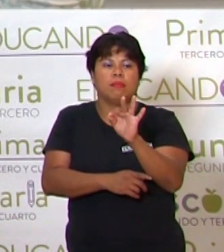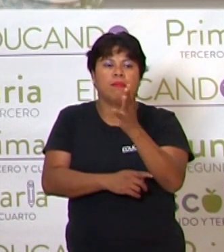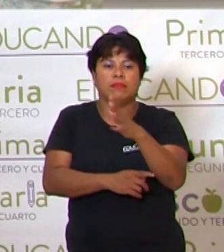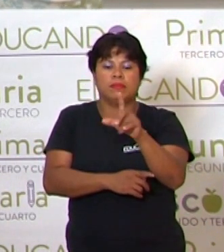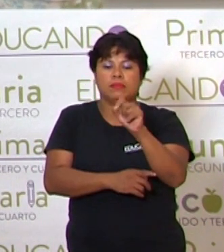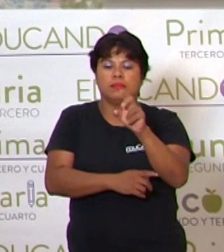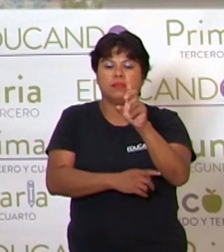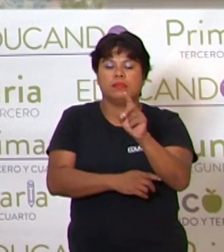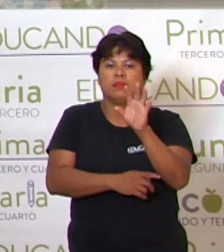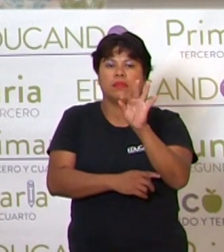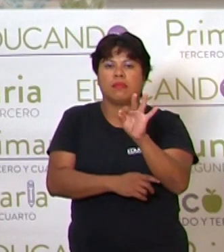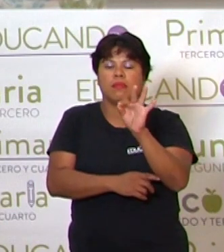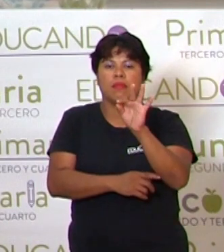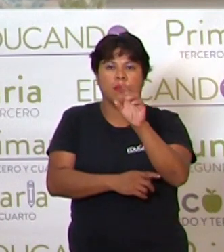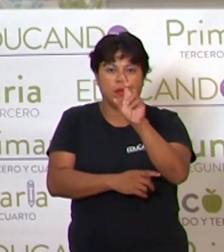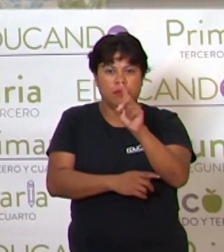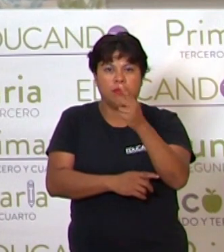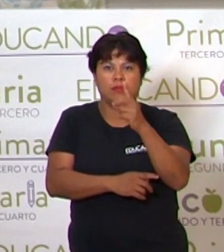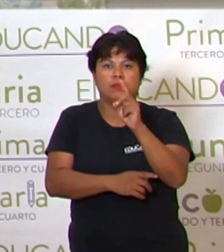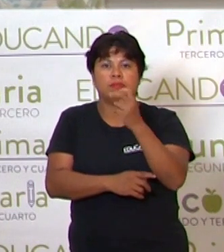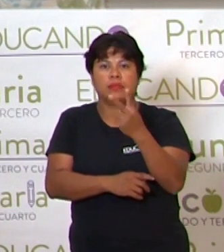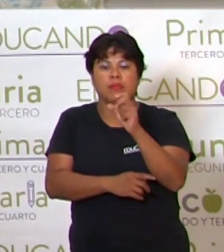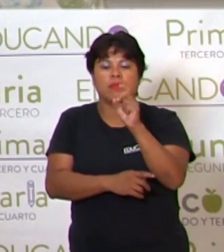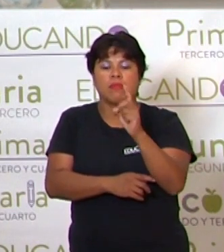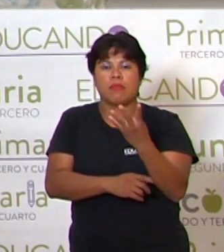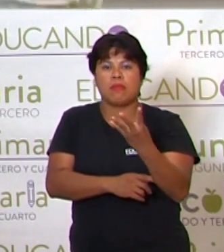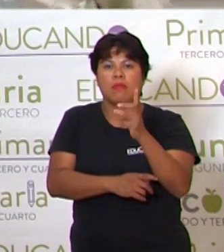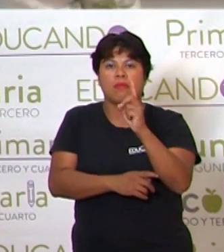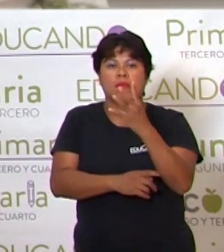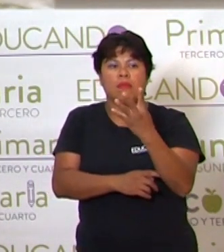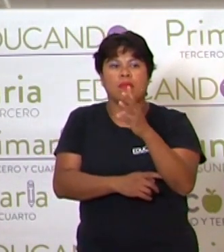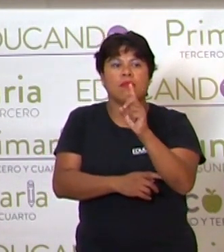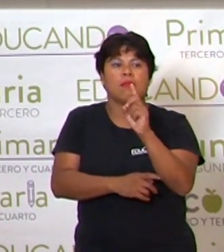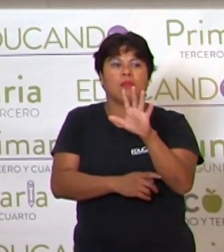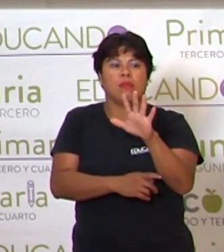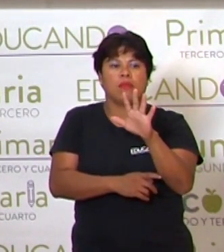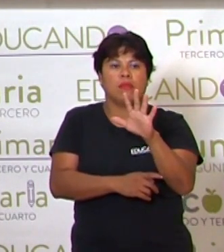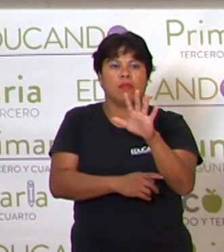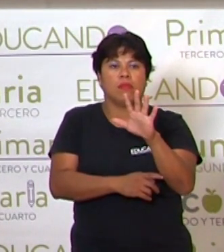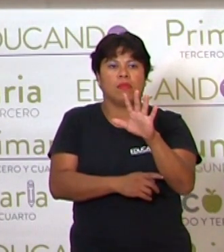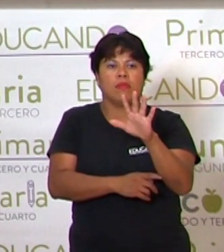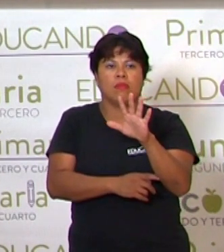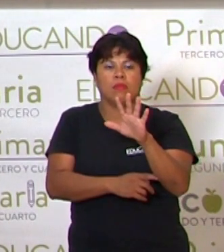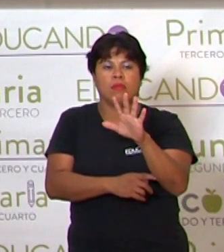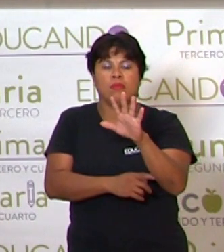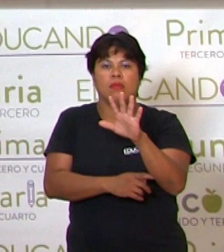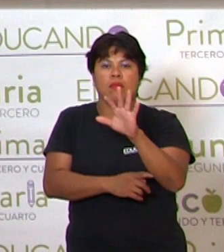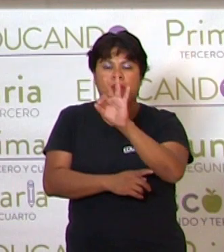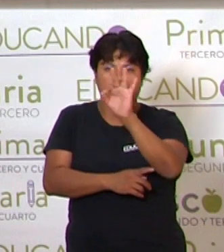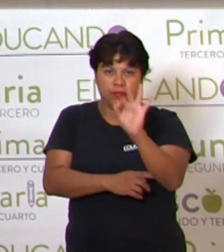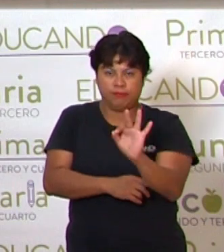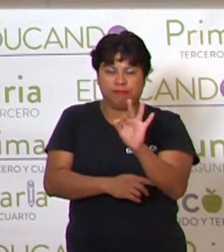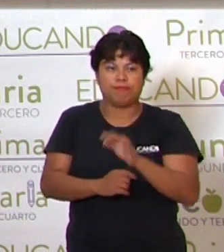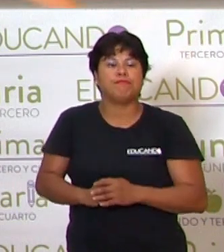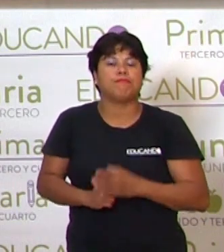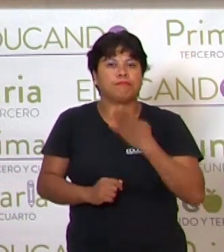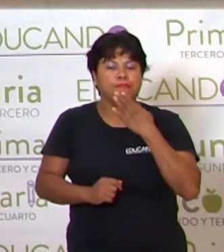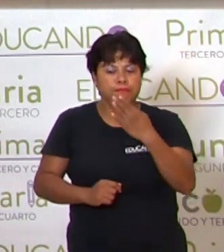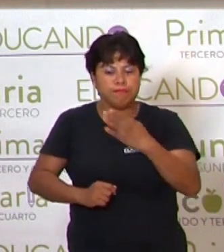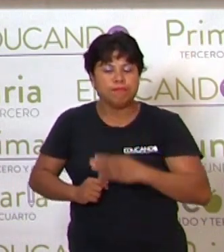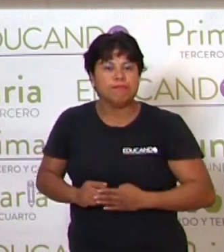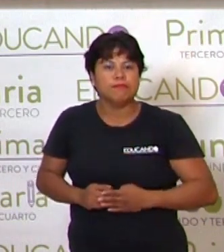10, 20, 30, 31, 32, 33, 34, 35 grados. ¿Sí? Muy